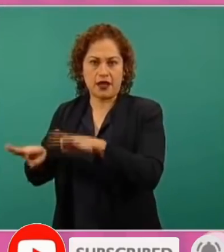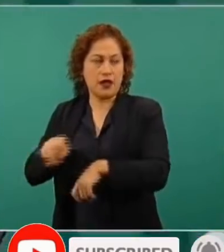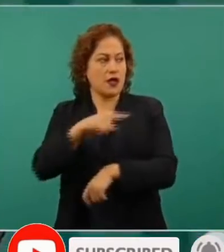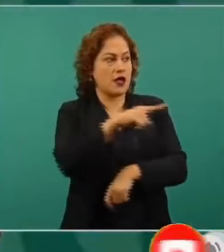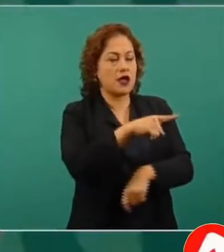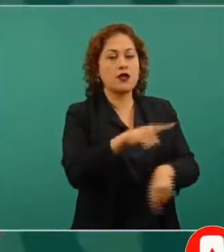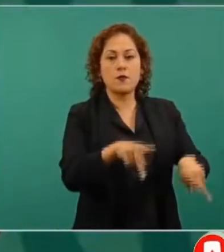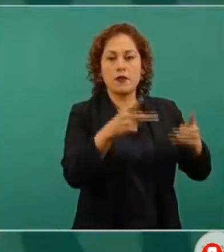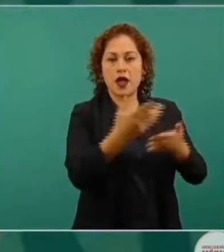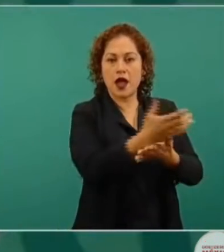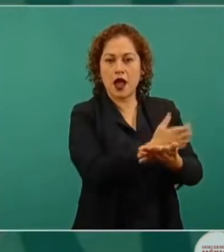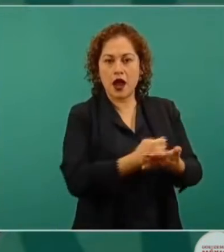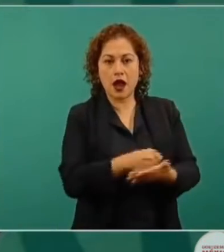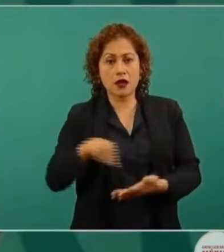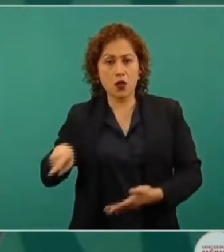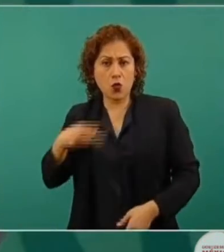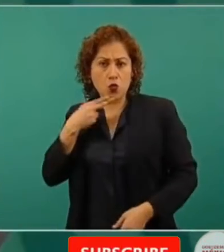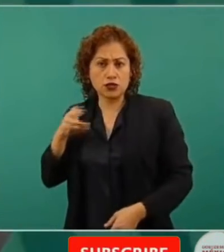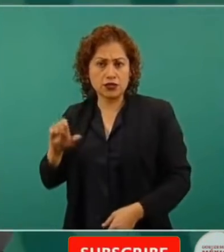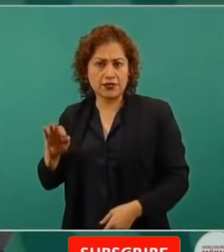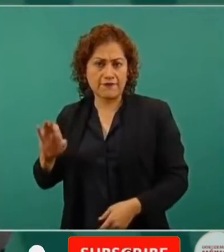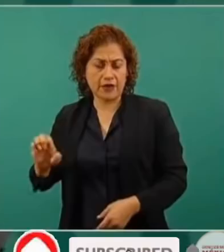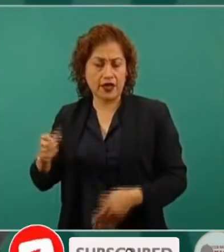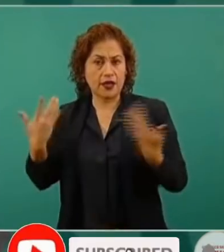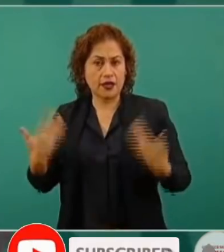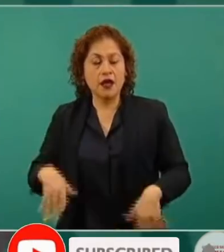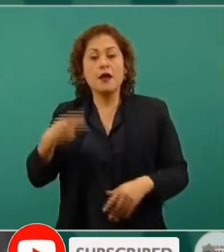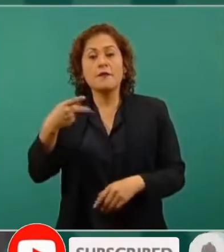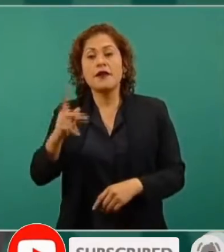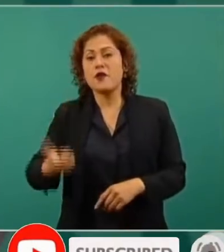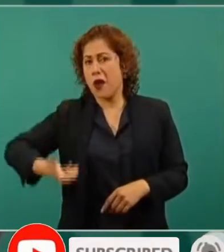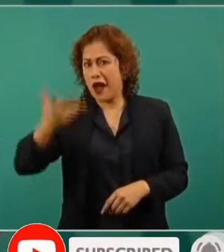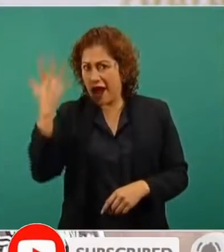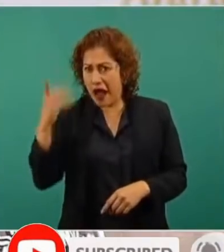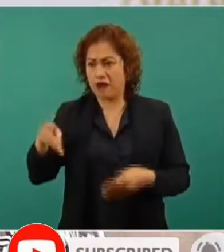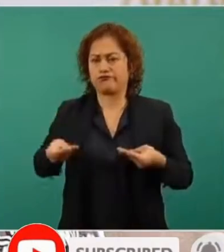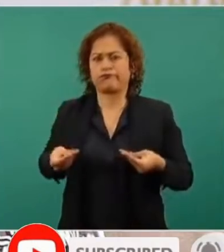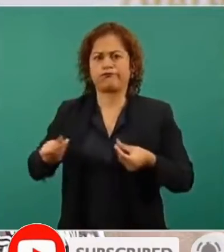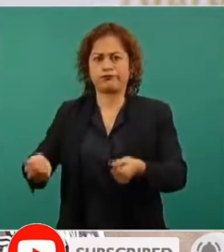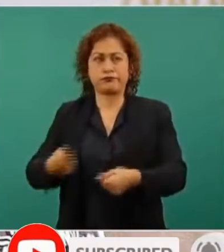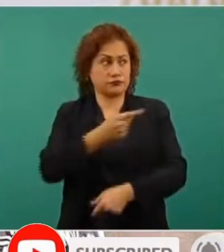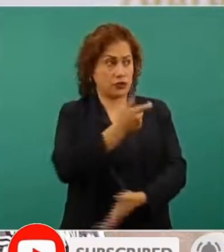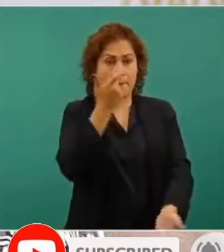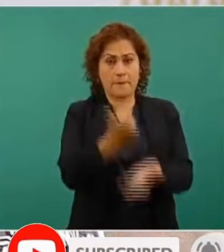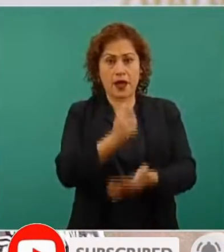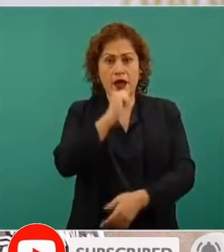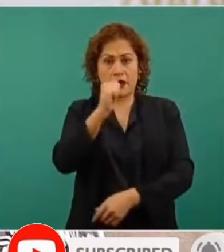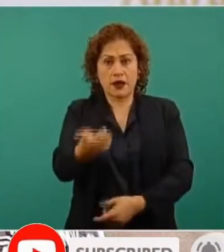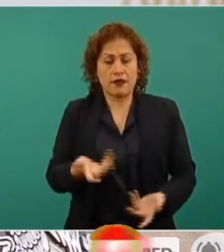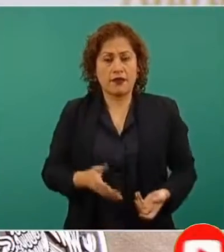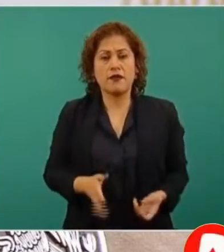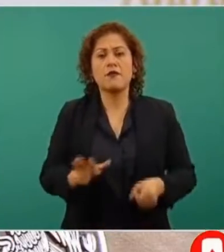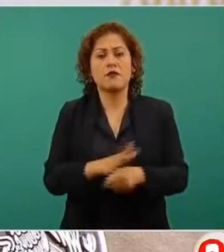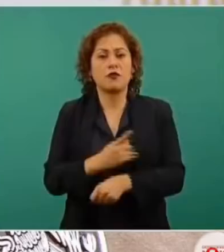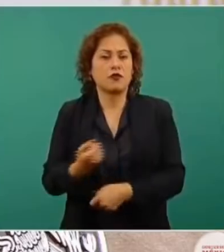sus máquinas a un costo enorme, pero además a un desgaste enorme, y eso no lo pagan. Son muy baratas las